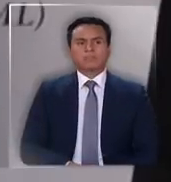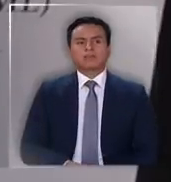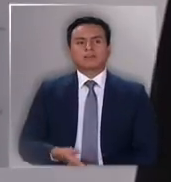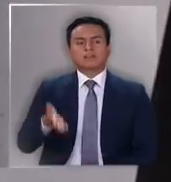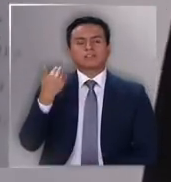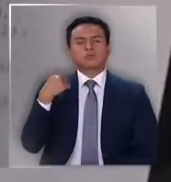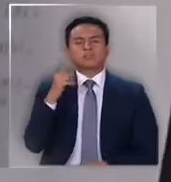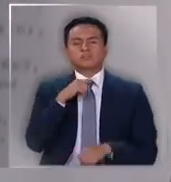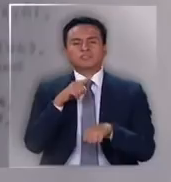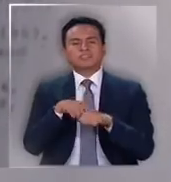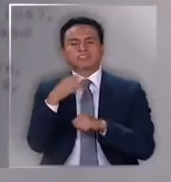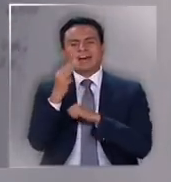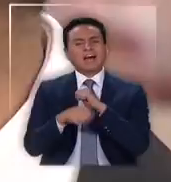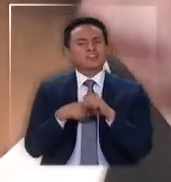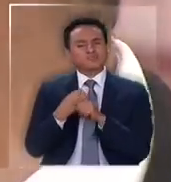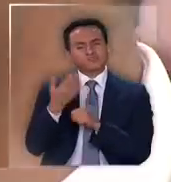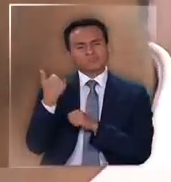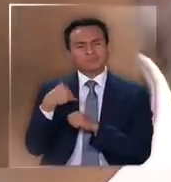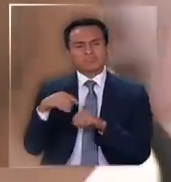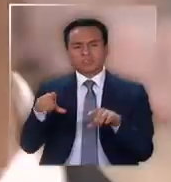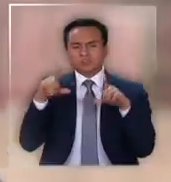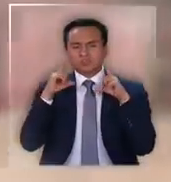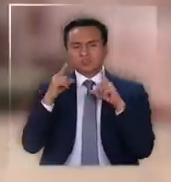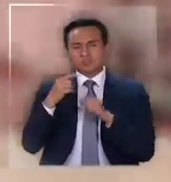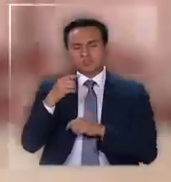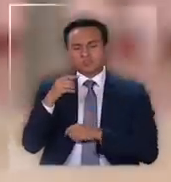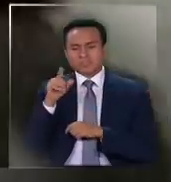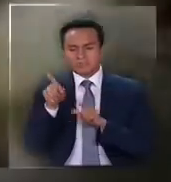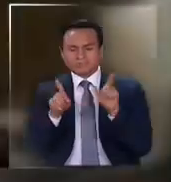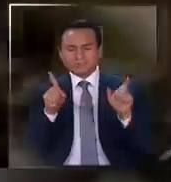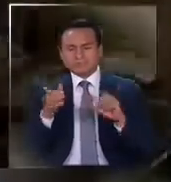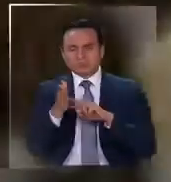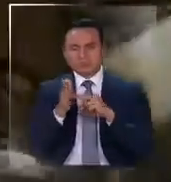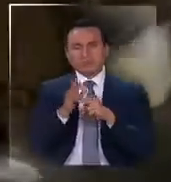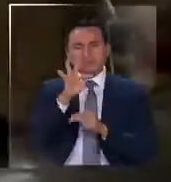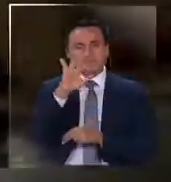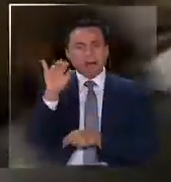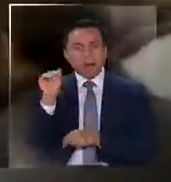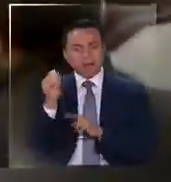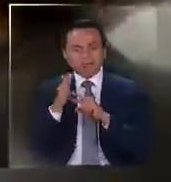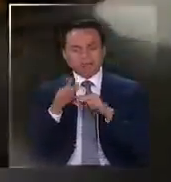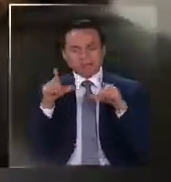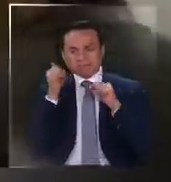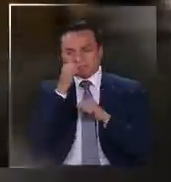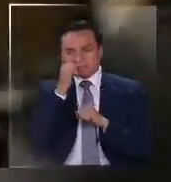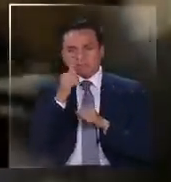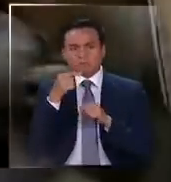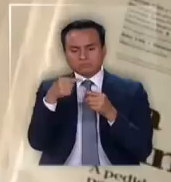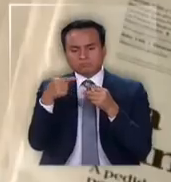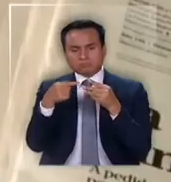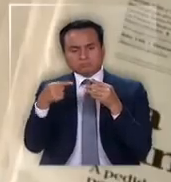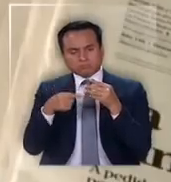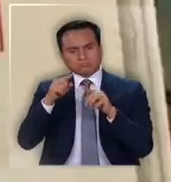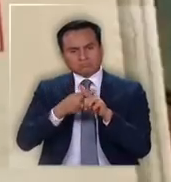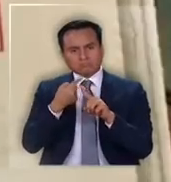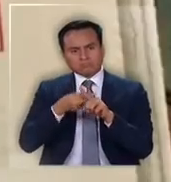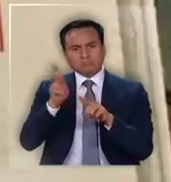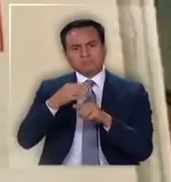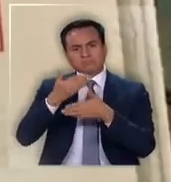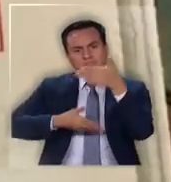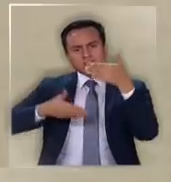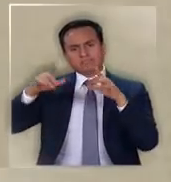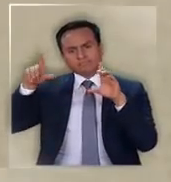Durante los últimos 3 años, los rostros de los protagonistas del caso FIFA se repiten una y otra vez en los